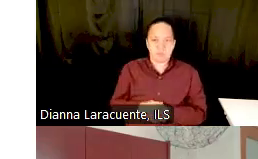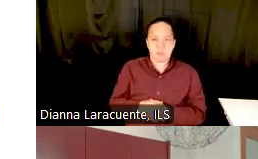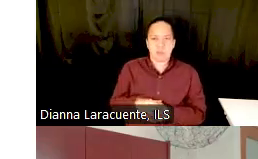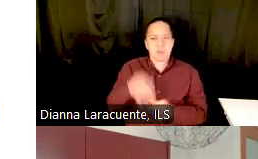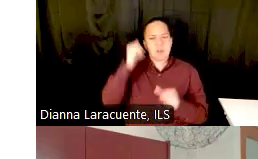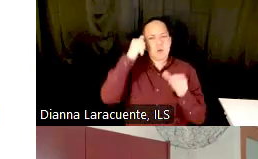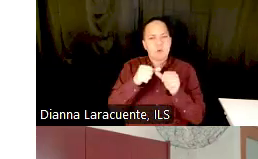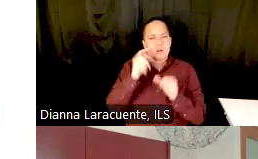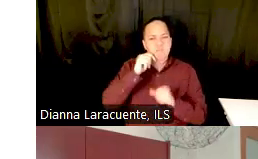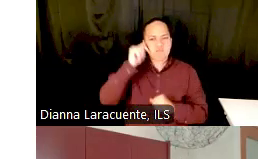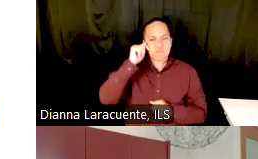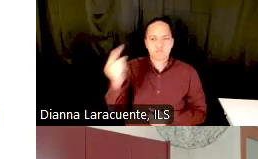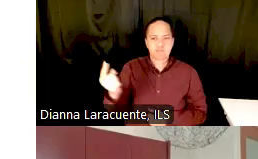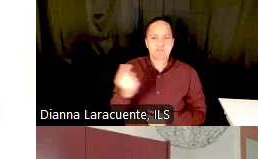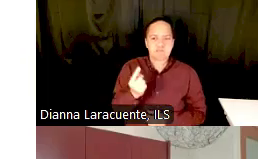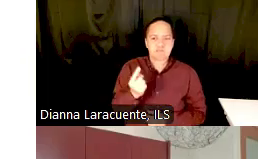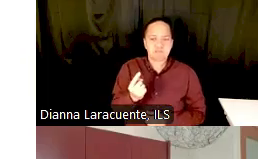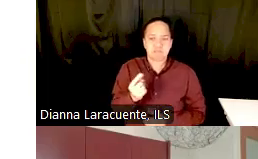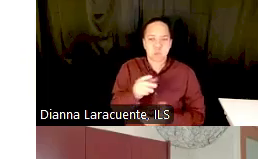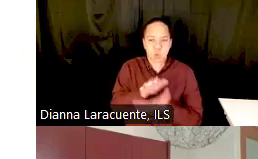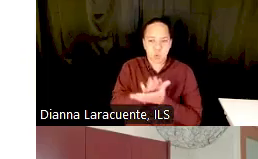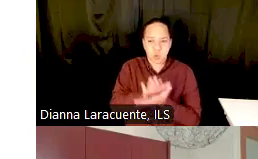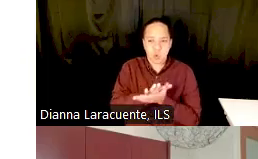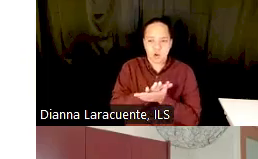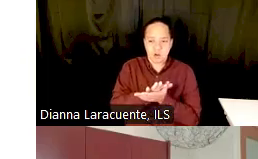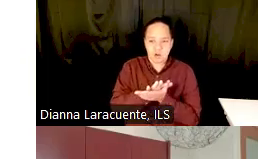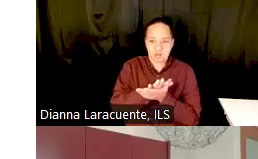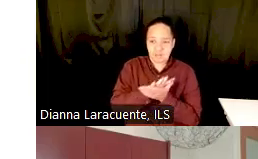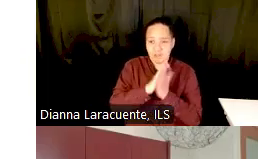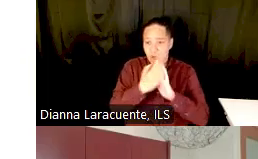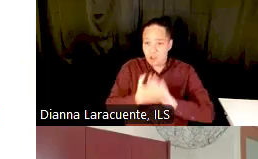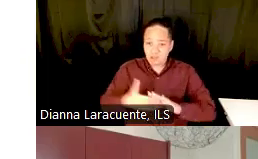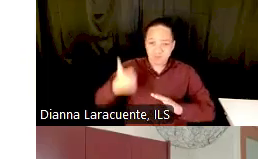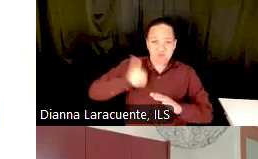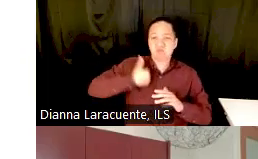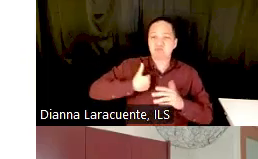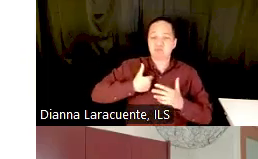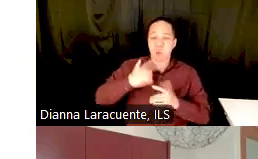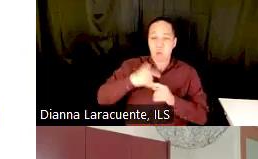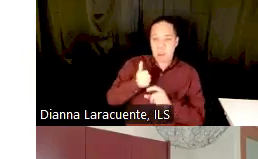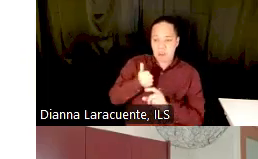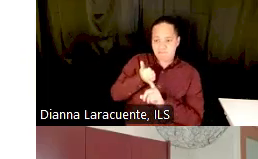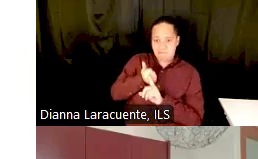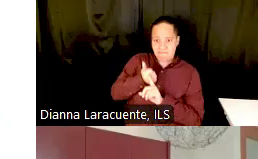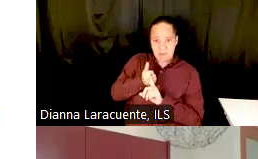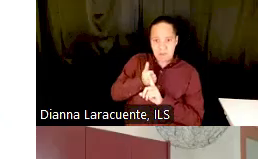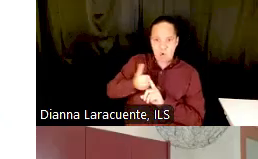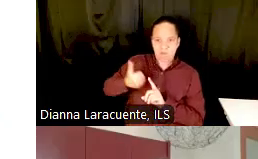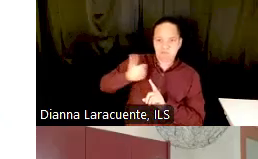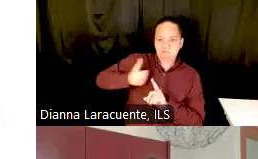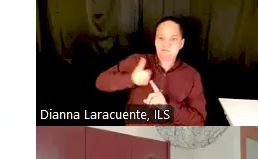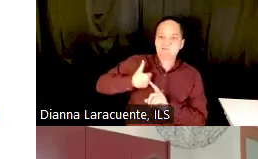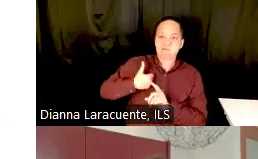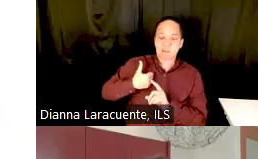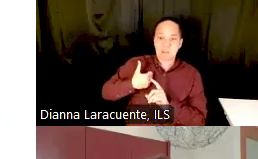un adolescente que en la escuela se había tornado agresivo y violento porque se estaba agrediendo él. Y cuando llegó